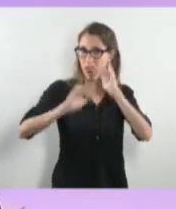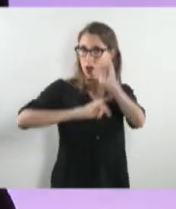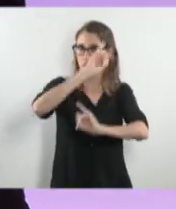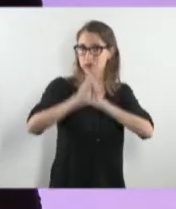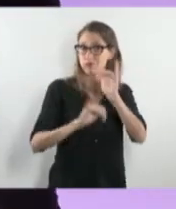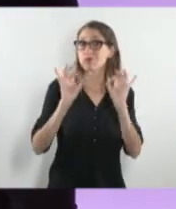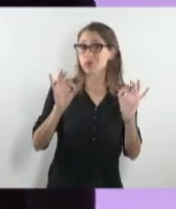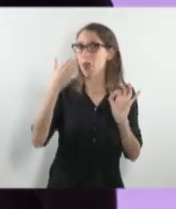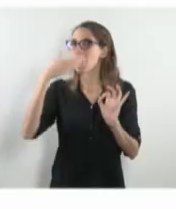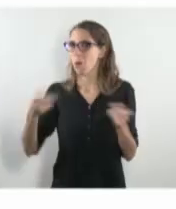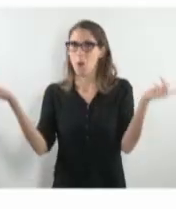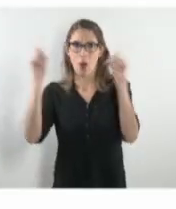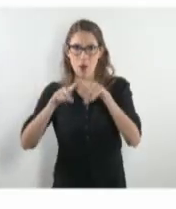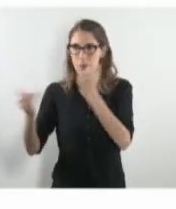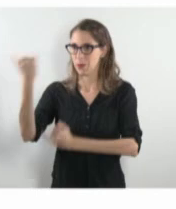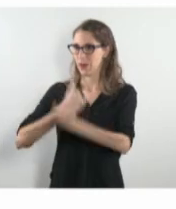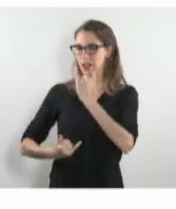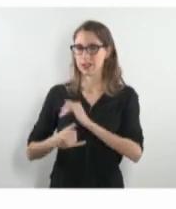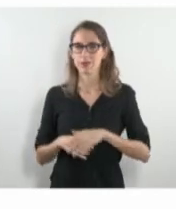volvemos contigo. Las enzimas.